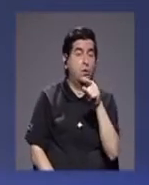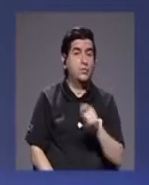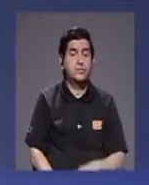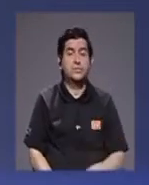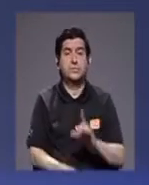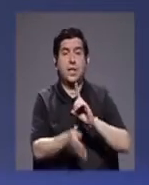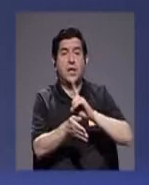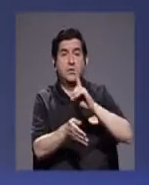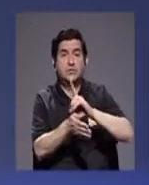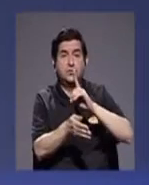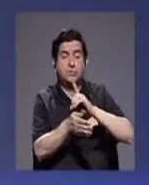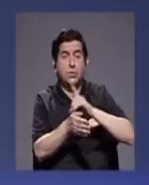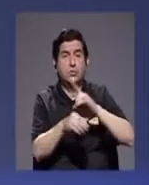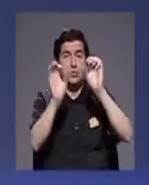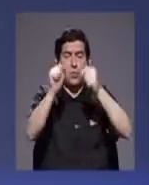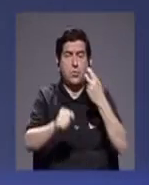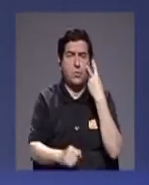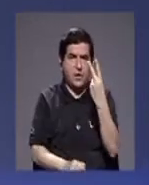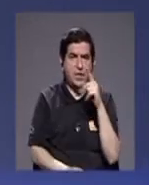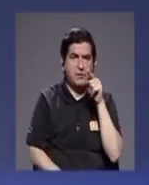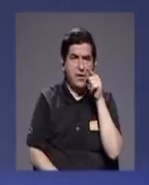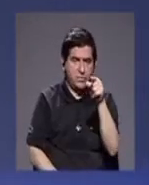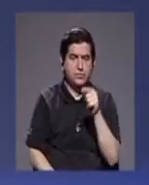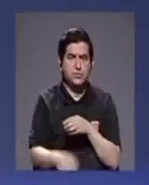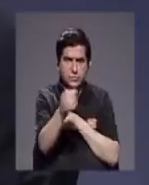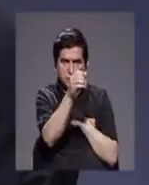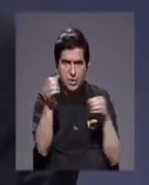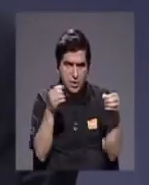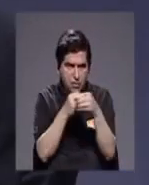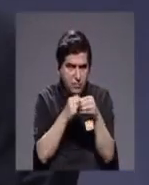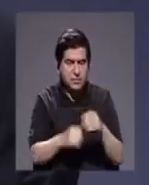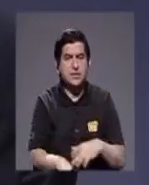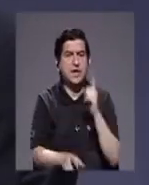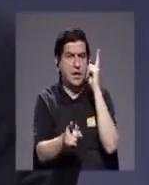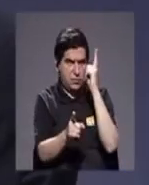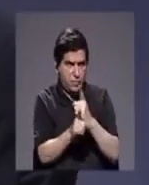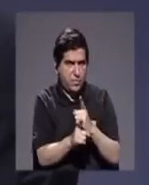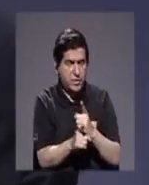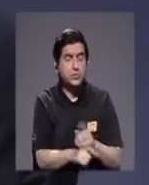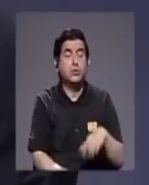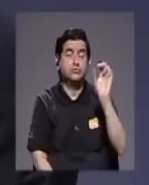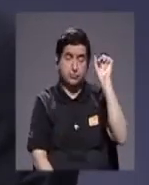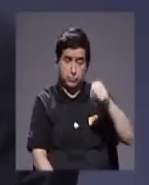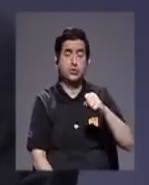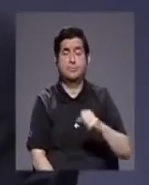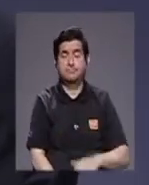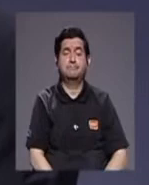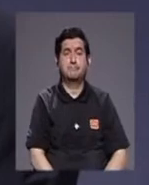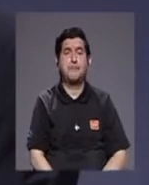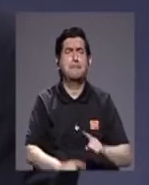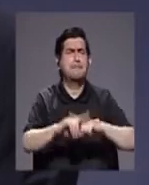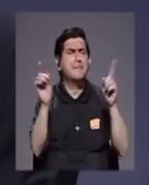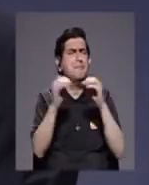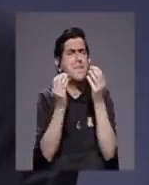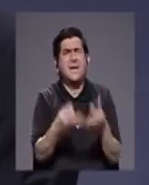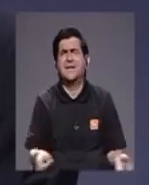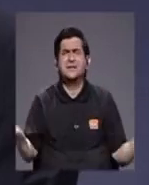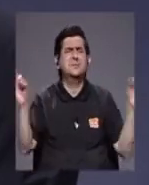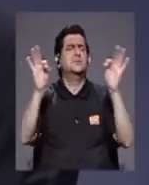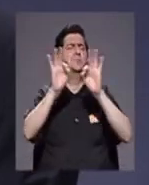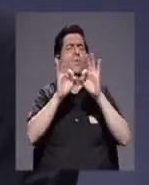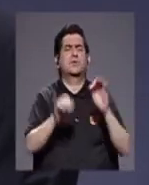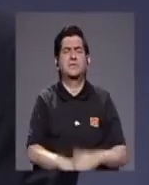médico lo pueda ver desde su consultorio. ¿Es eso correcto o no? Es correcto, pero lo más importante